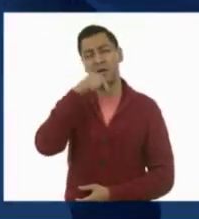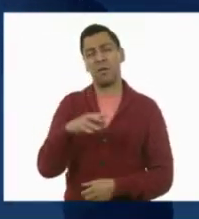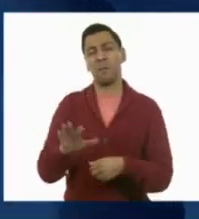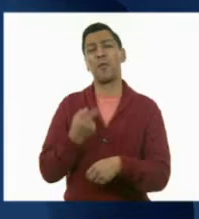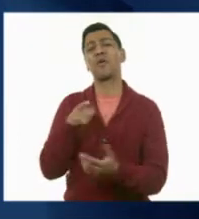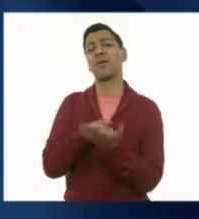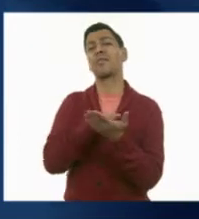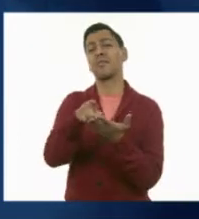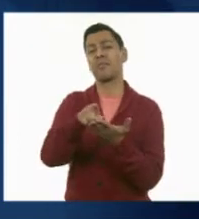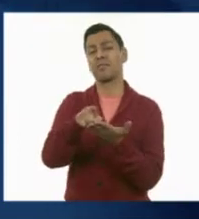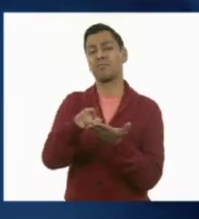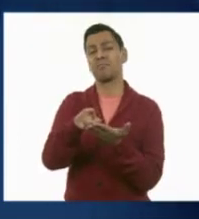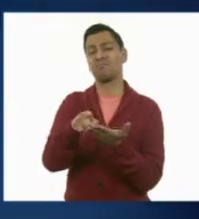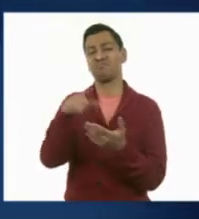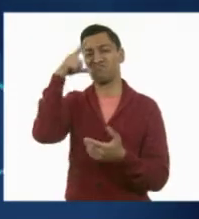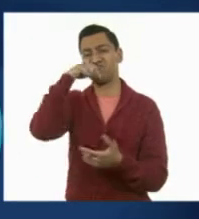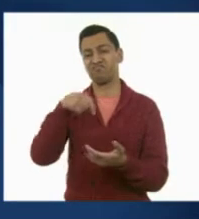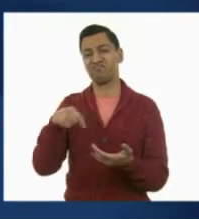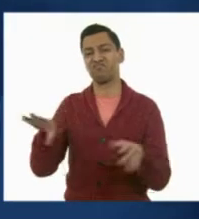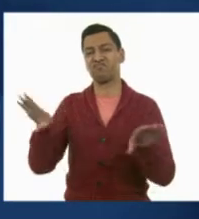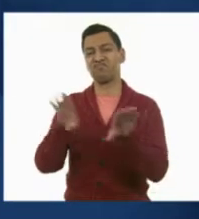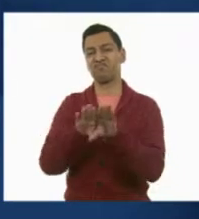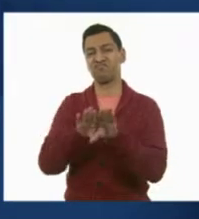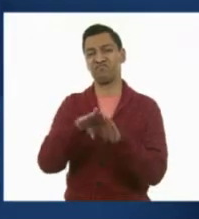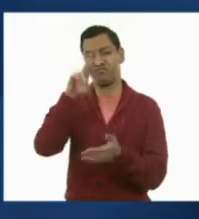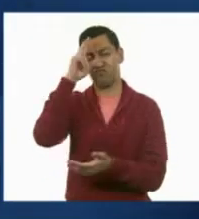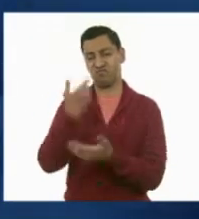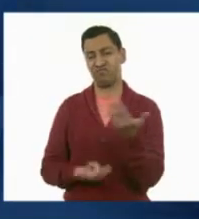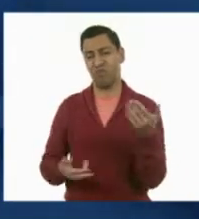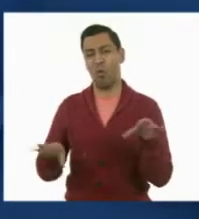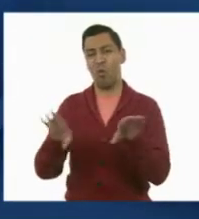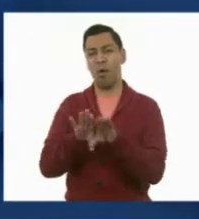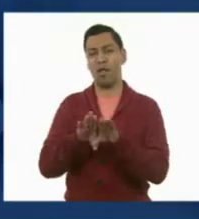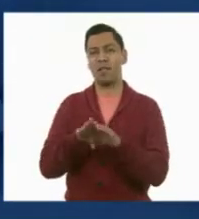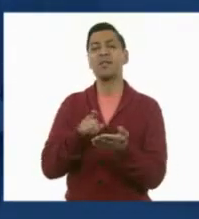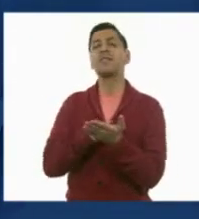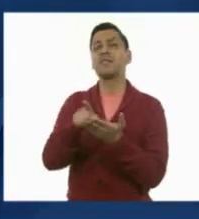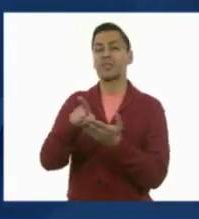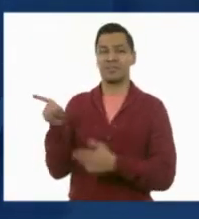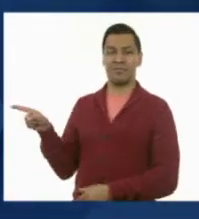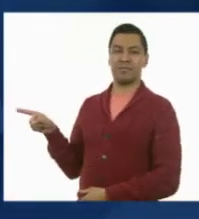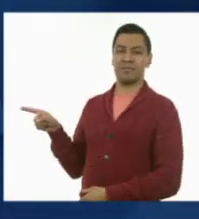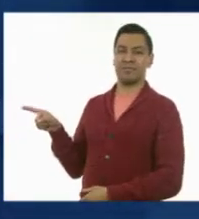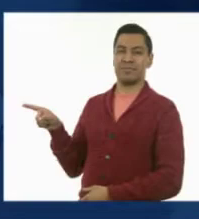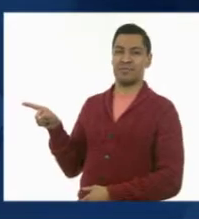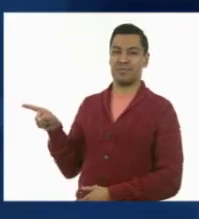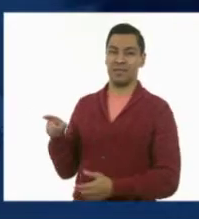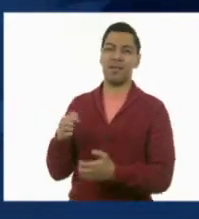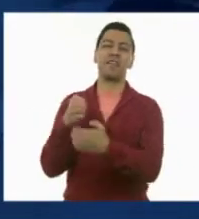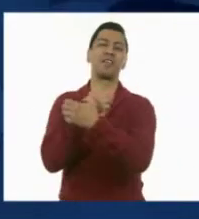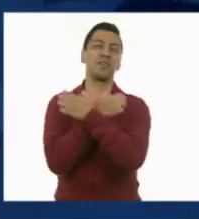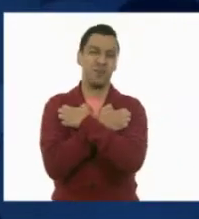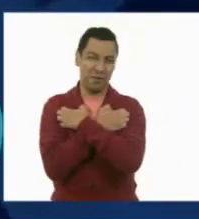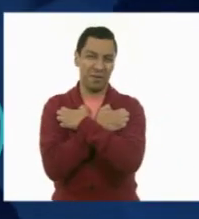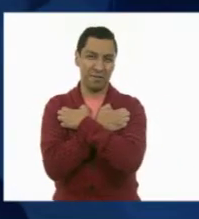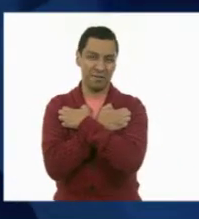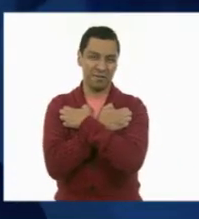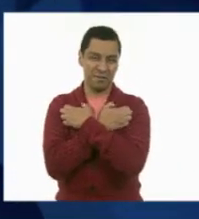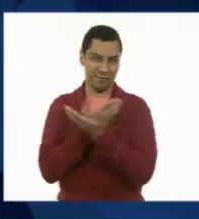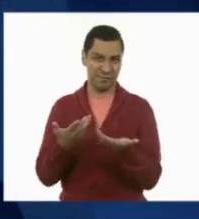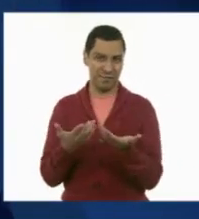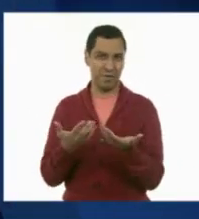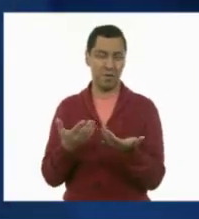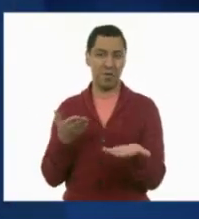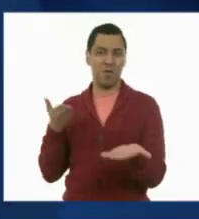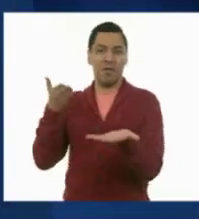cómo podríamos defenderlo? Se está dañando el derecho a la educación. Porque no está